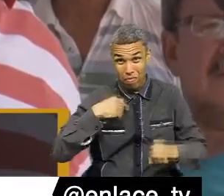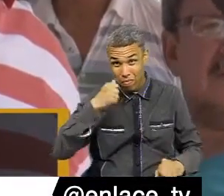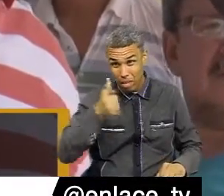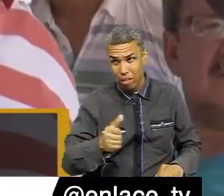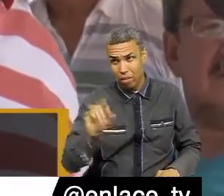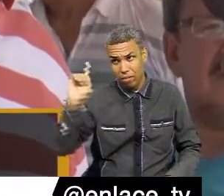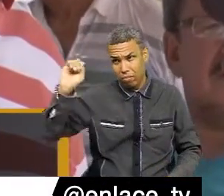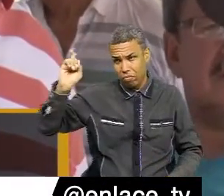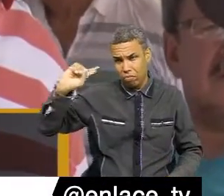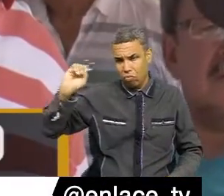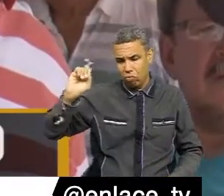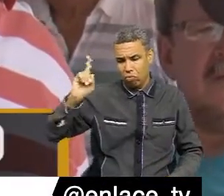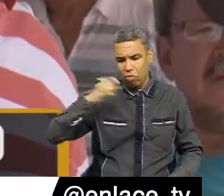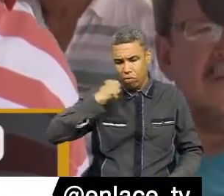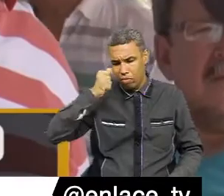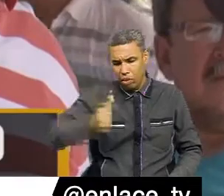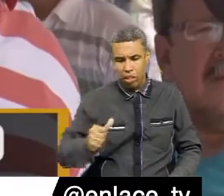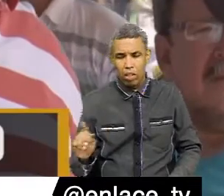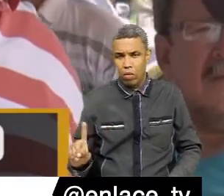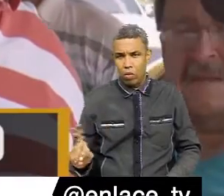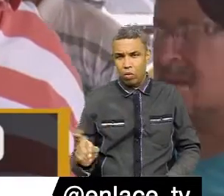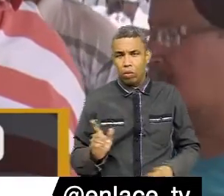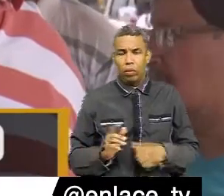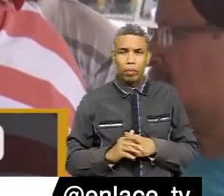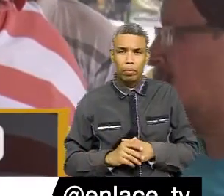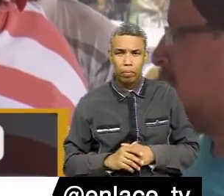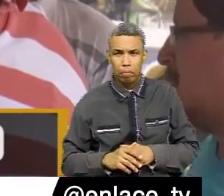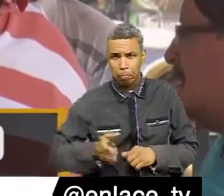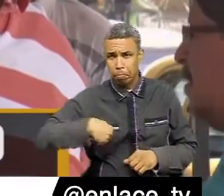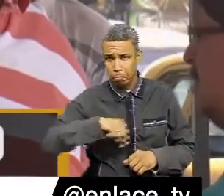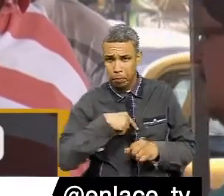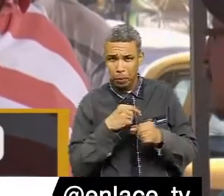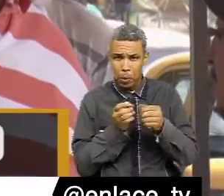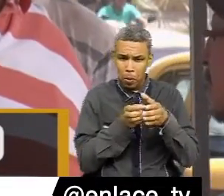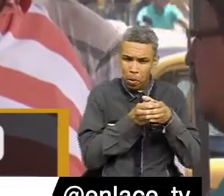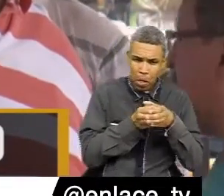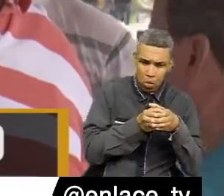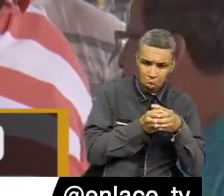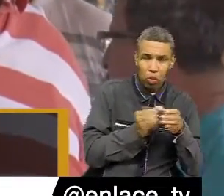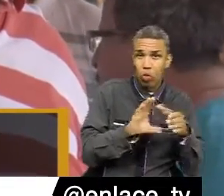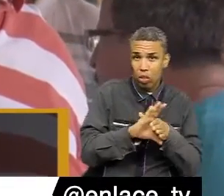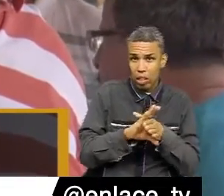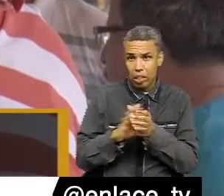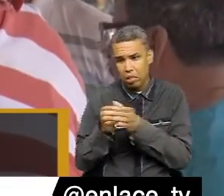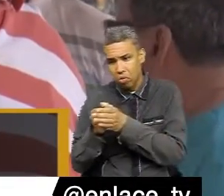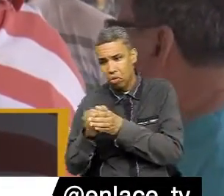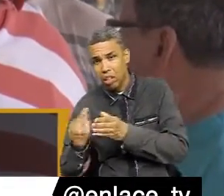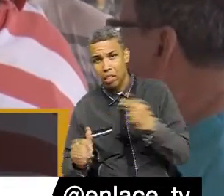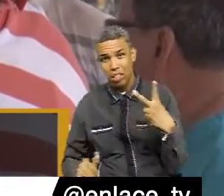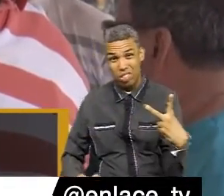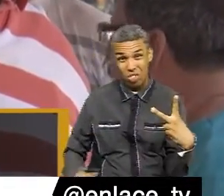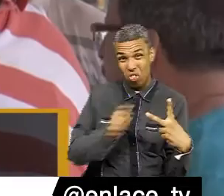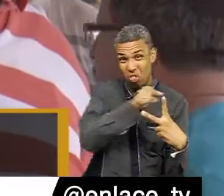como asociación, tanto Azotaxista como Azotaxba, desconocemos cualquier